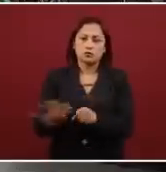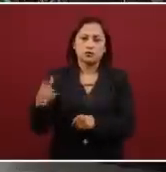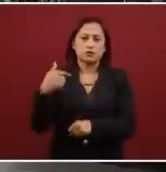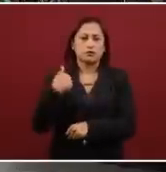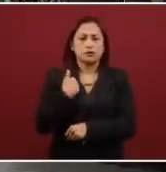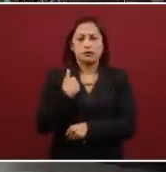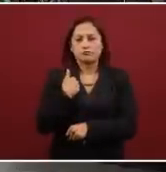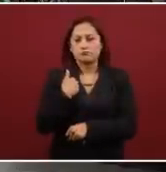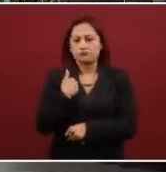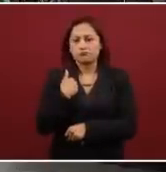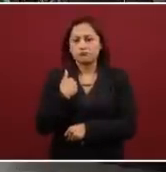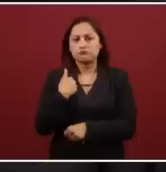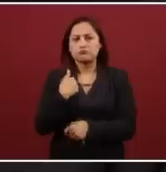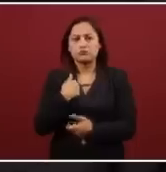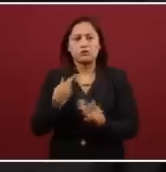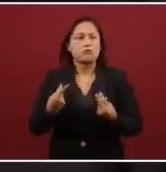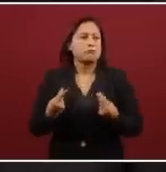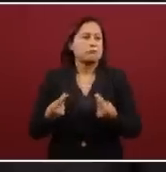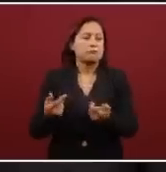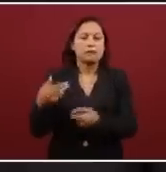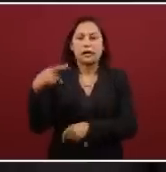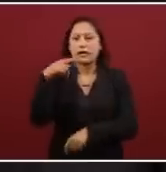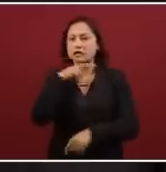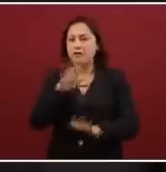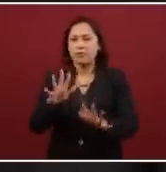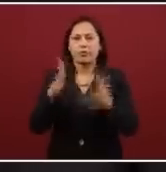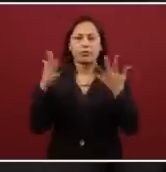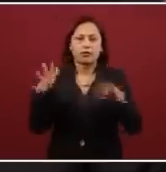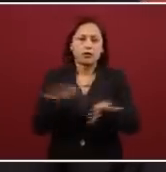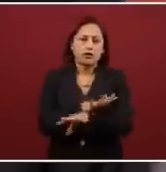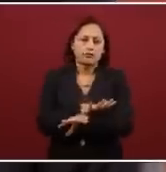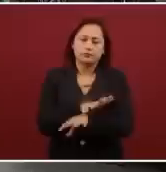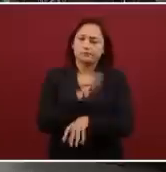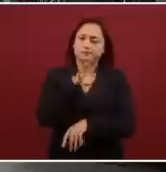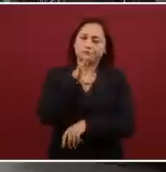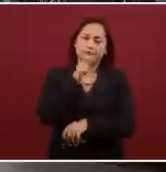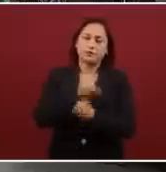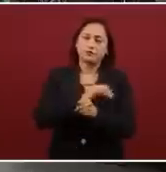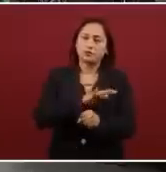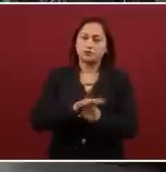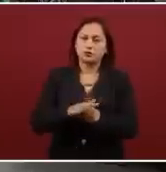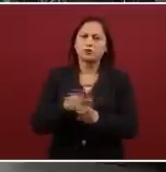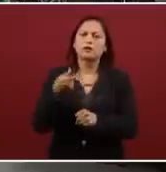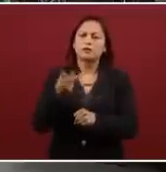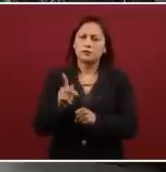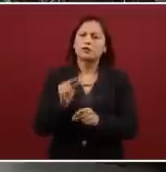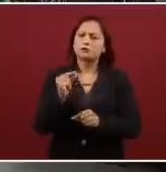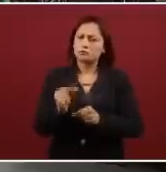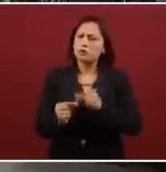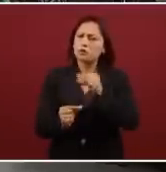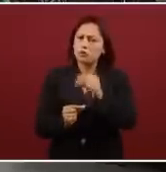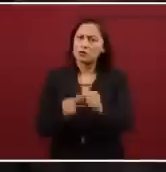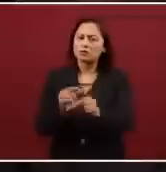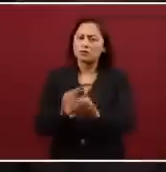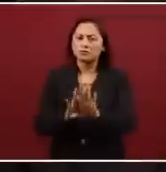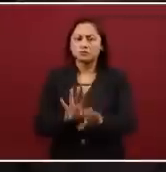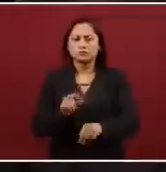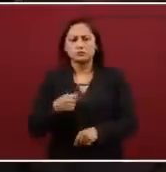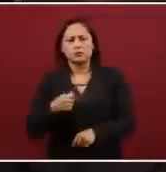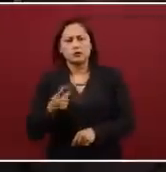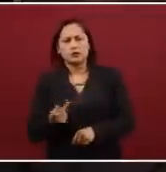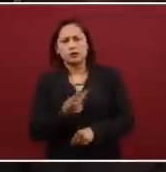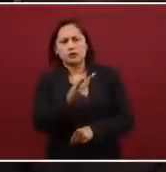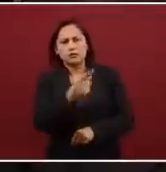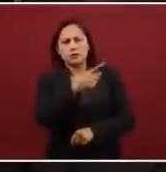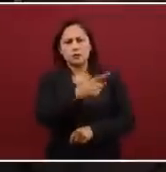hacerlo de la noche a la mañana, pero sí lo vamos a ir resolviendo. ¿Ya hay un plan del gobierno para atender esto?